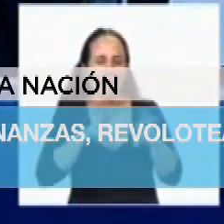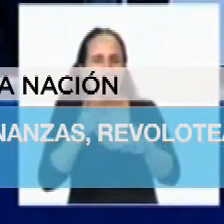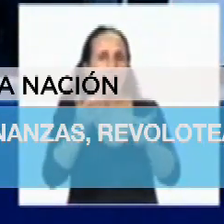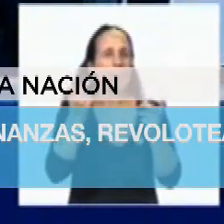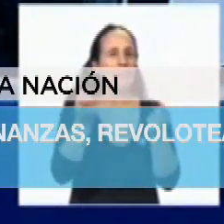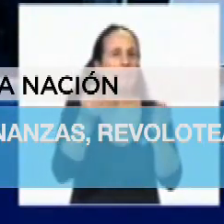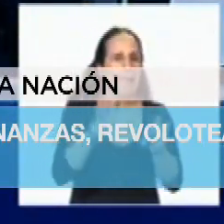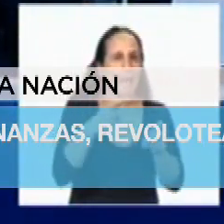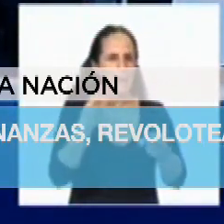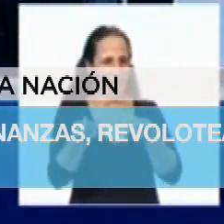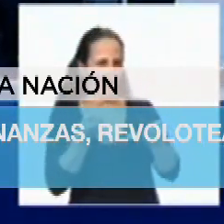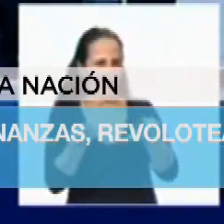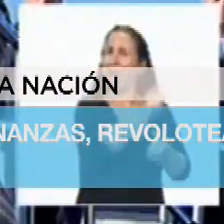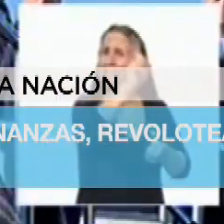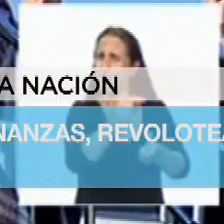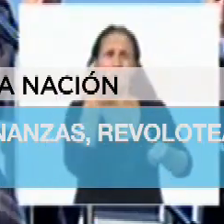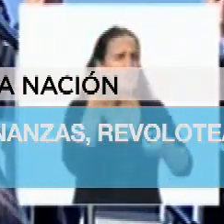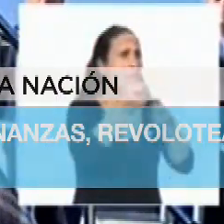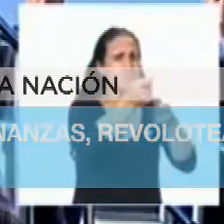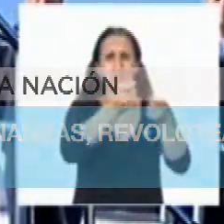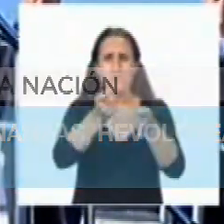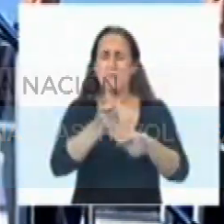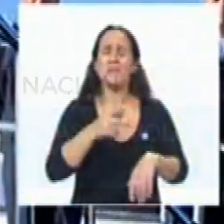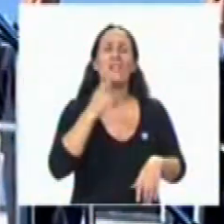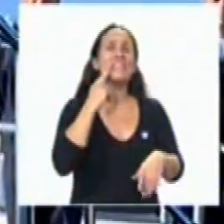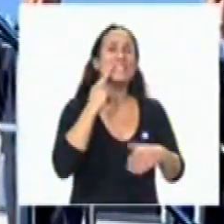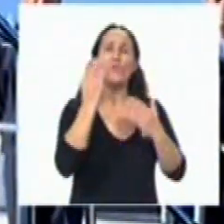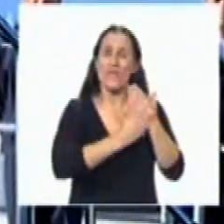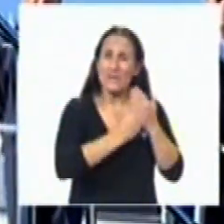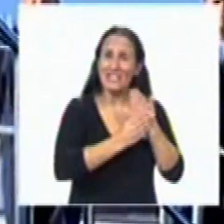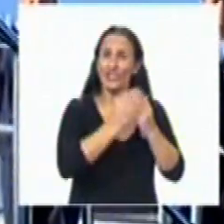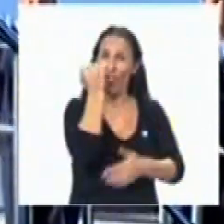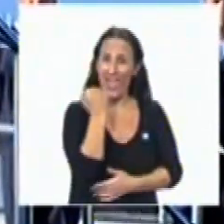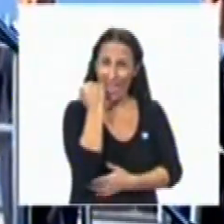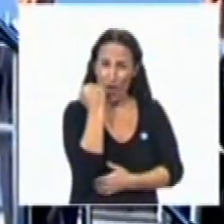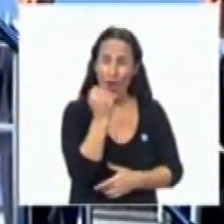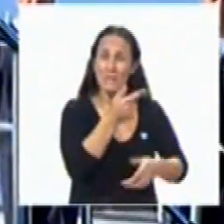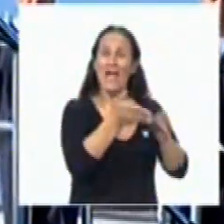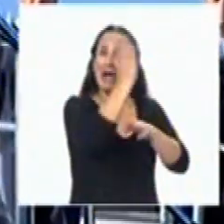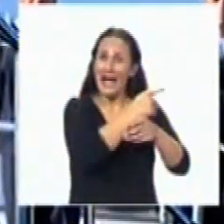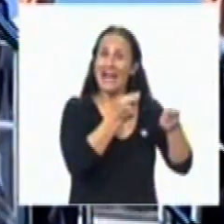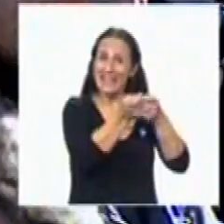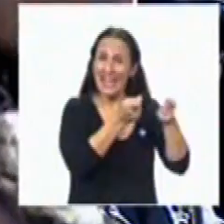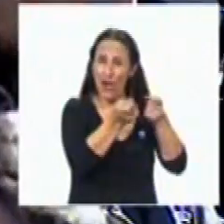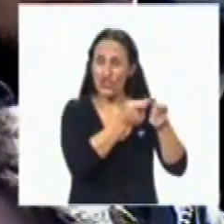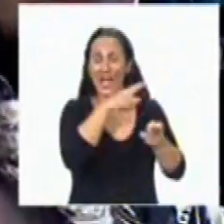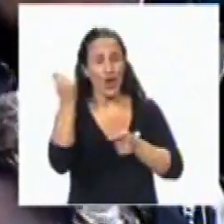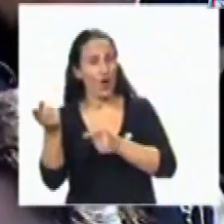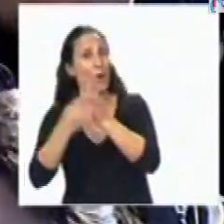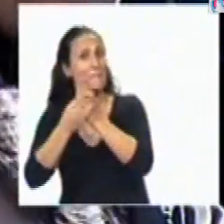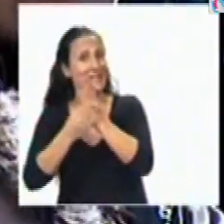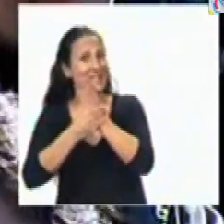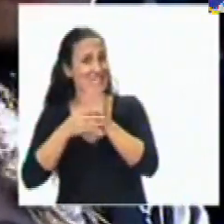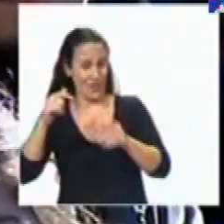también sobre los recursos naturales. 19 ministros de Economía negociaron con Kicillof